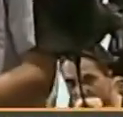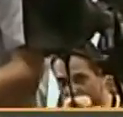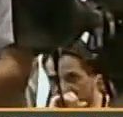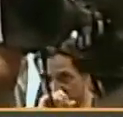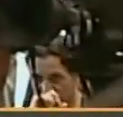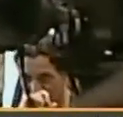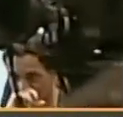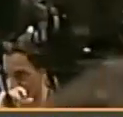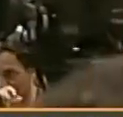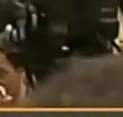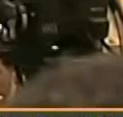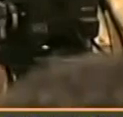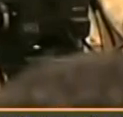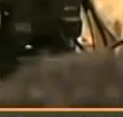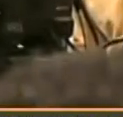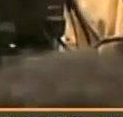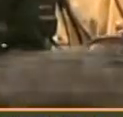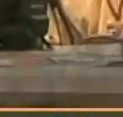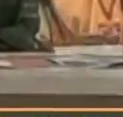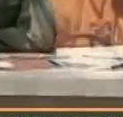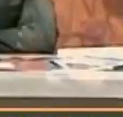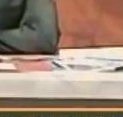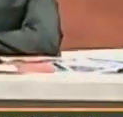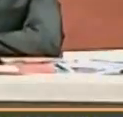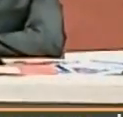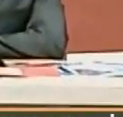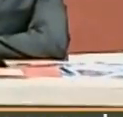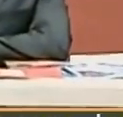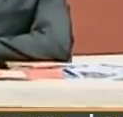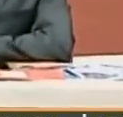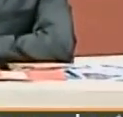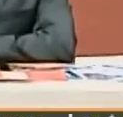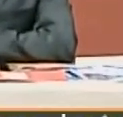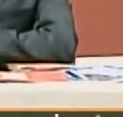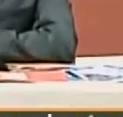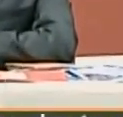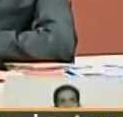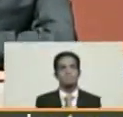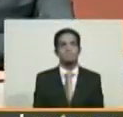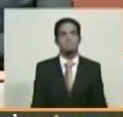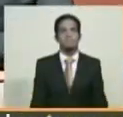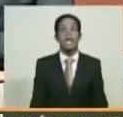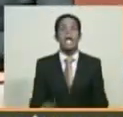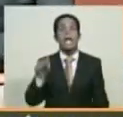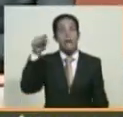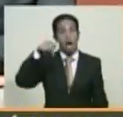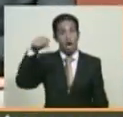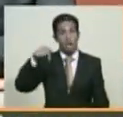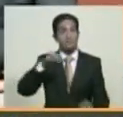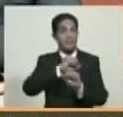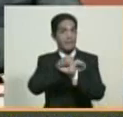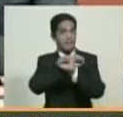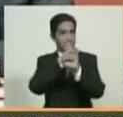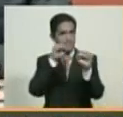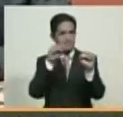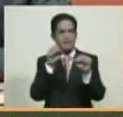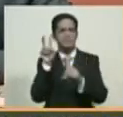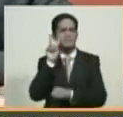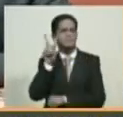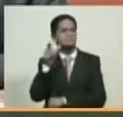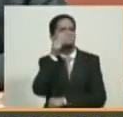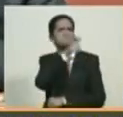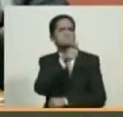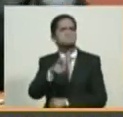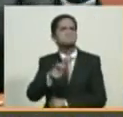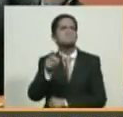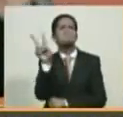Y eso fue esta mañana. Tenemos los videos, los vamos a ir mostrando por Venezolana Televisión. Ojalá otras cadenas televisivas nacionales e